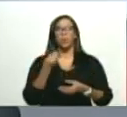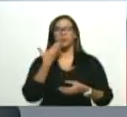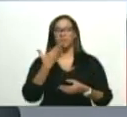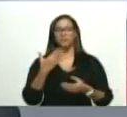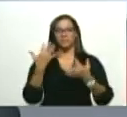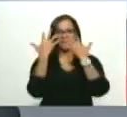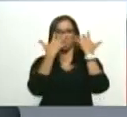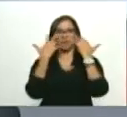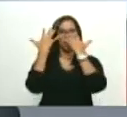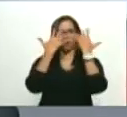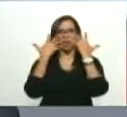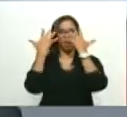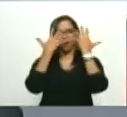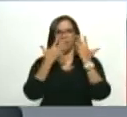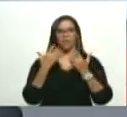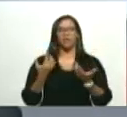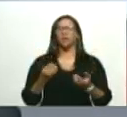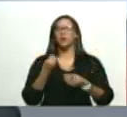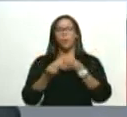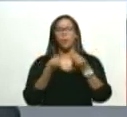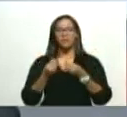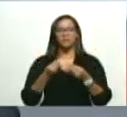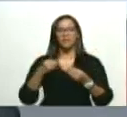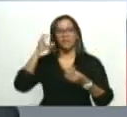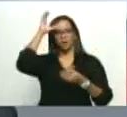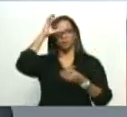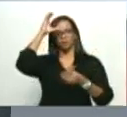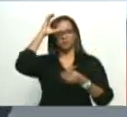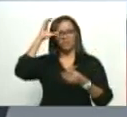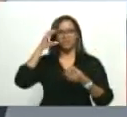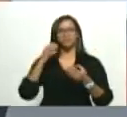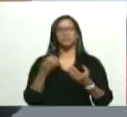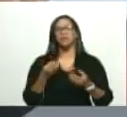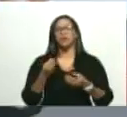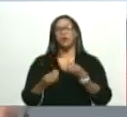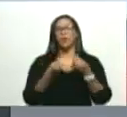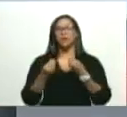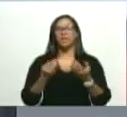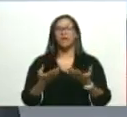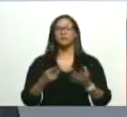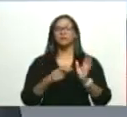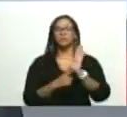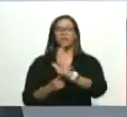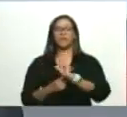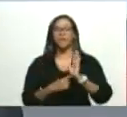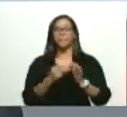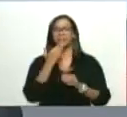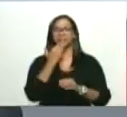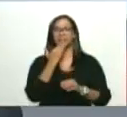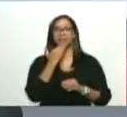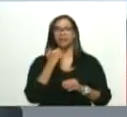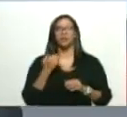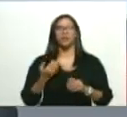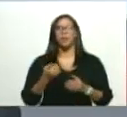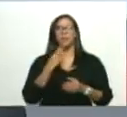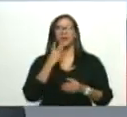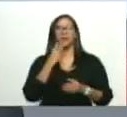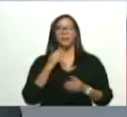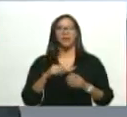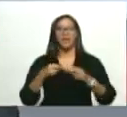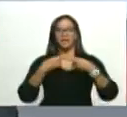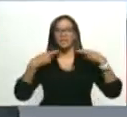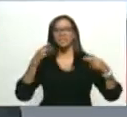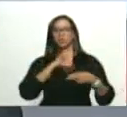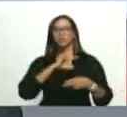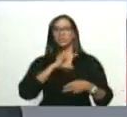alienación, cómo hacer frente a la falsa conciencia, cómo hacer frente a sus manifestaciones más recientes, como por ejemplo las redes